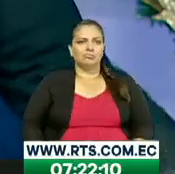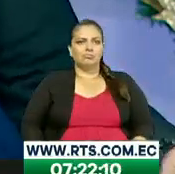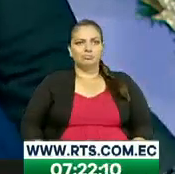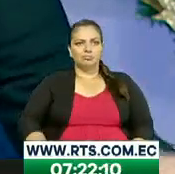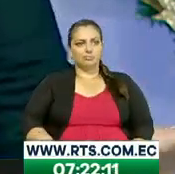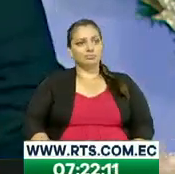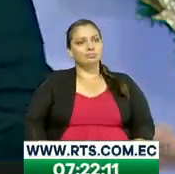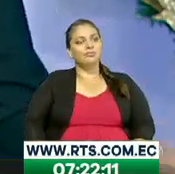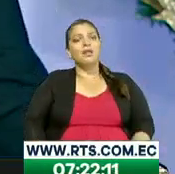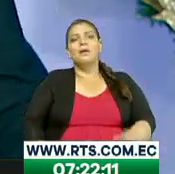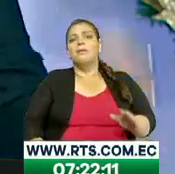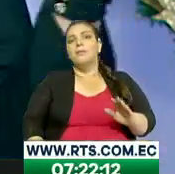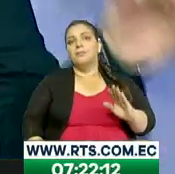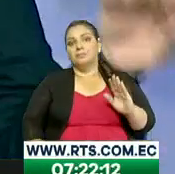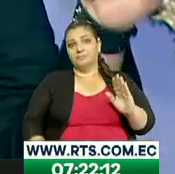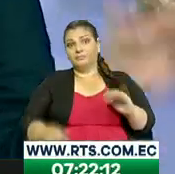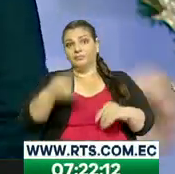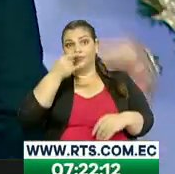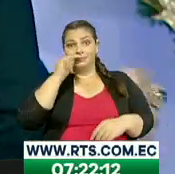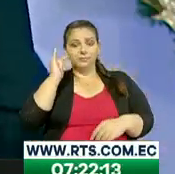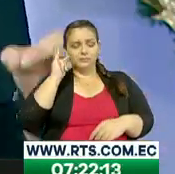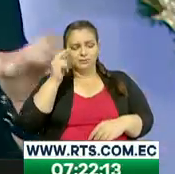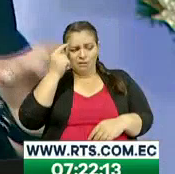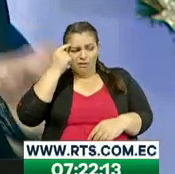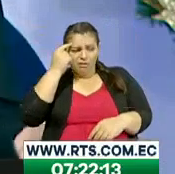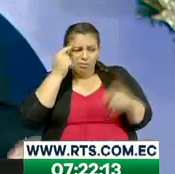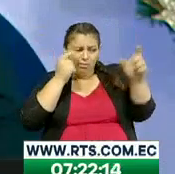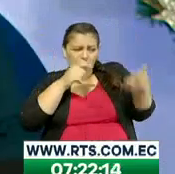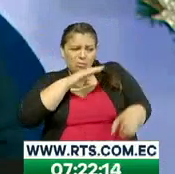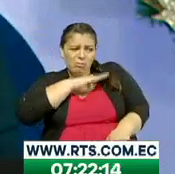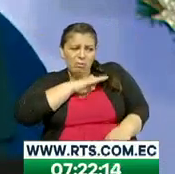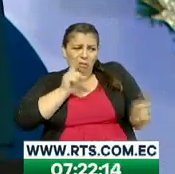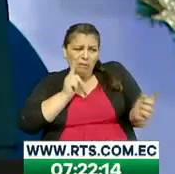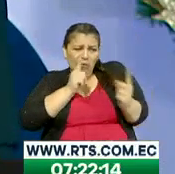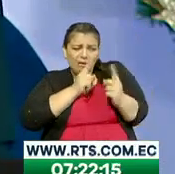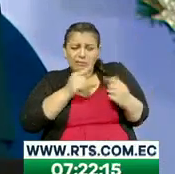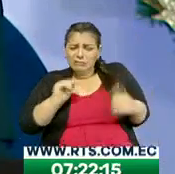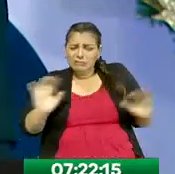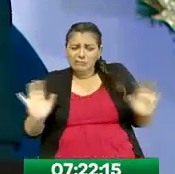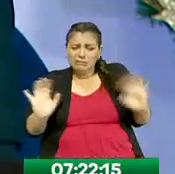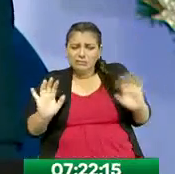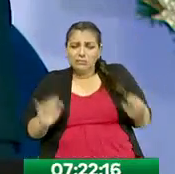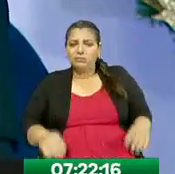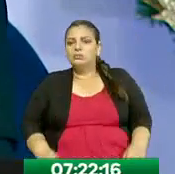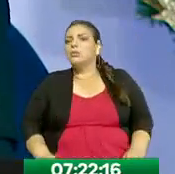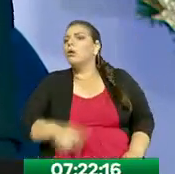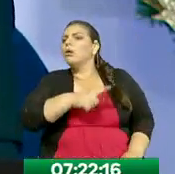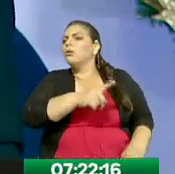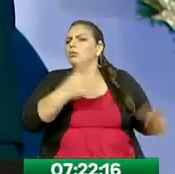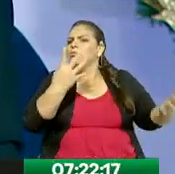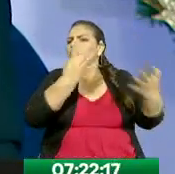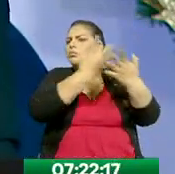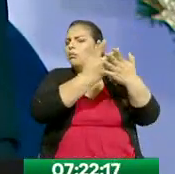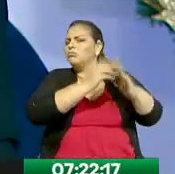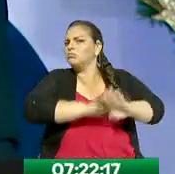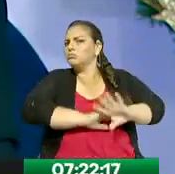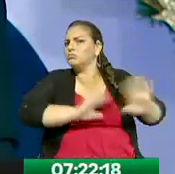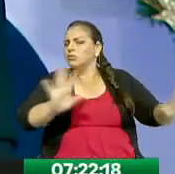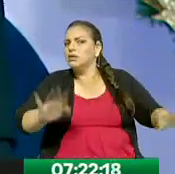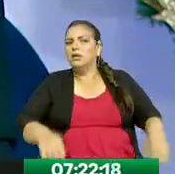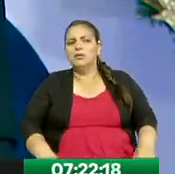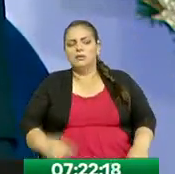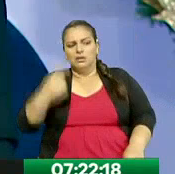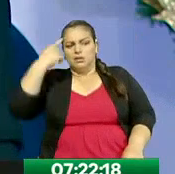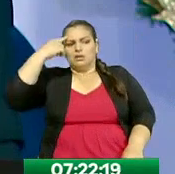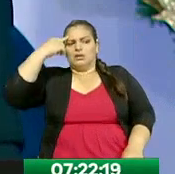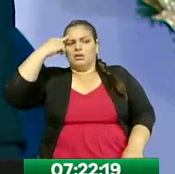Olvídate que su abusador esté en prisión. Que nunca lo vuelva a ver es algo que no se cumple. No existe la reparación integral a las víctimas aún. Yo pienso que